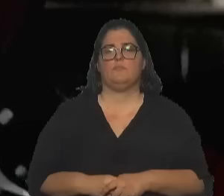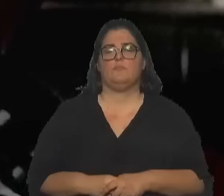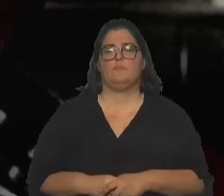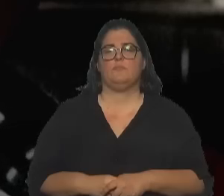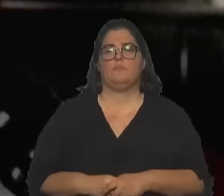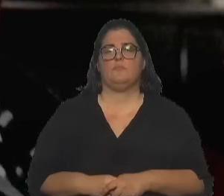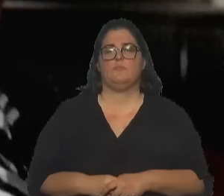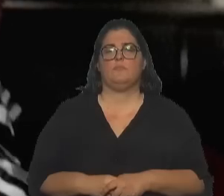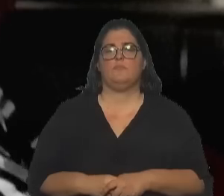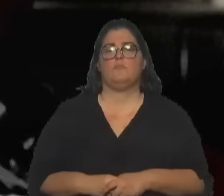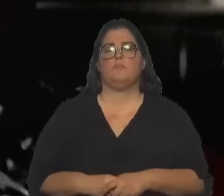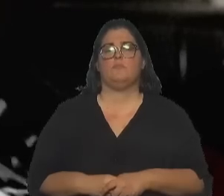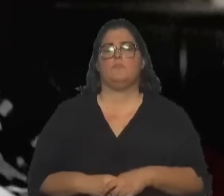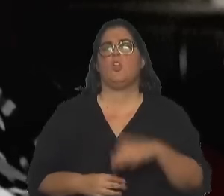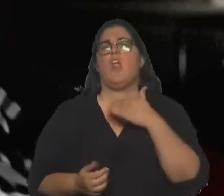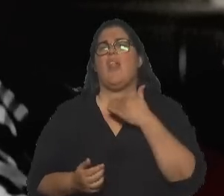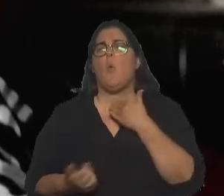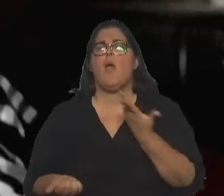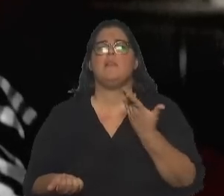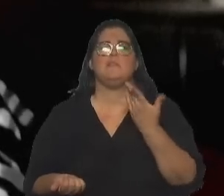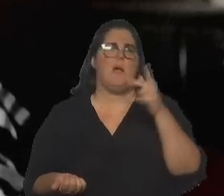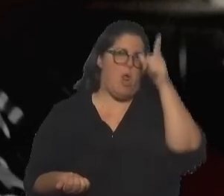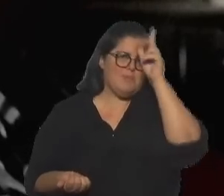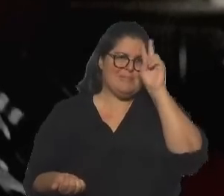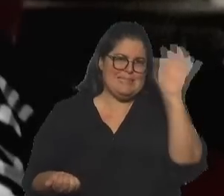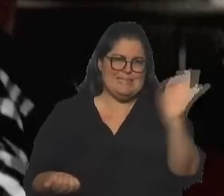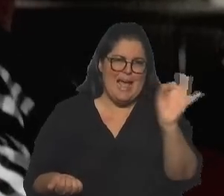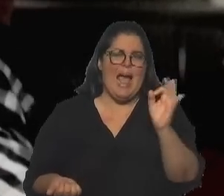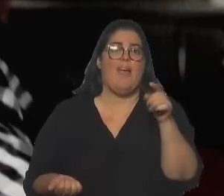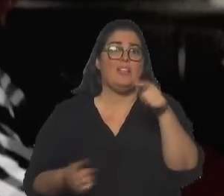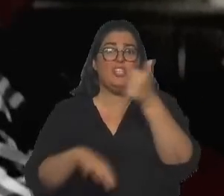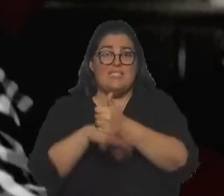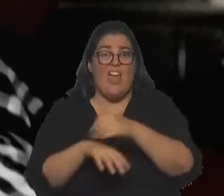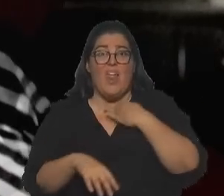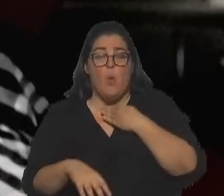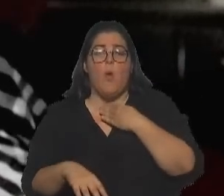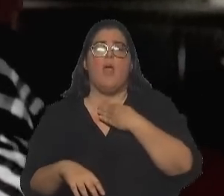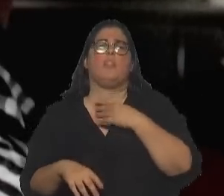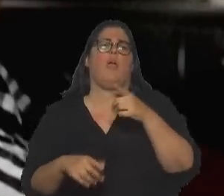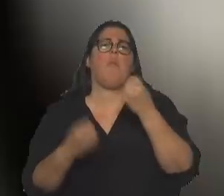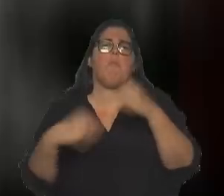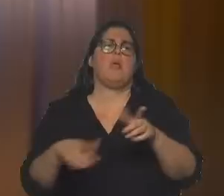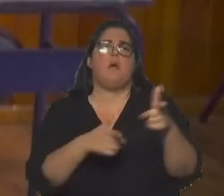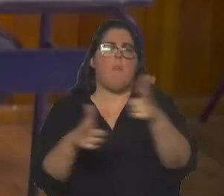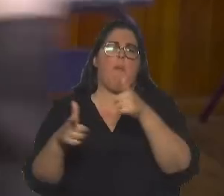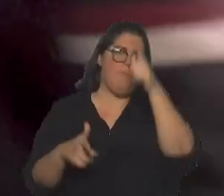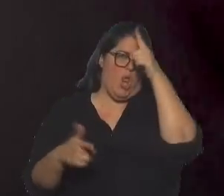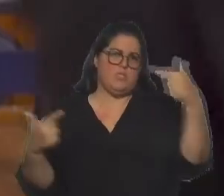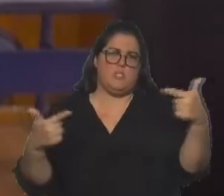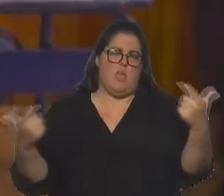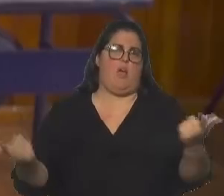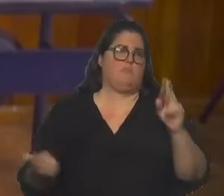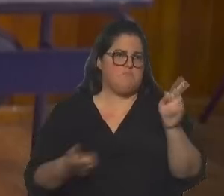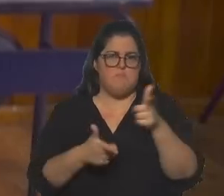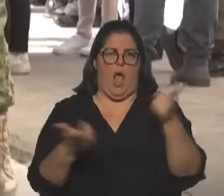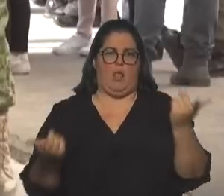La delincuencia no respeta ni a los policías porque en los lugares donde ellos se encuentran, entran a dispararlos y a matarlos.